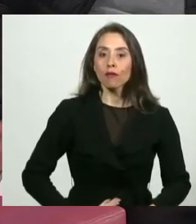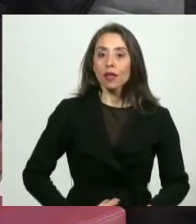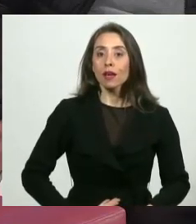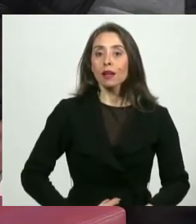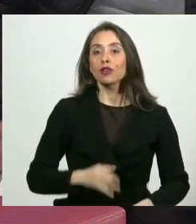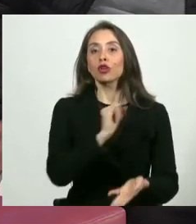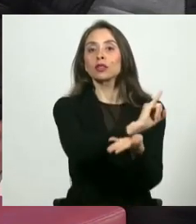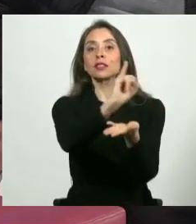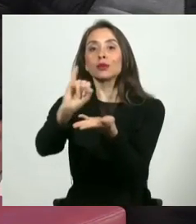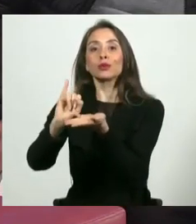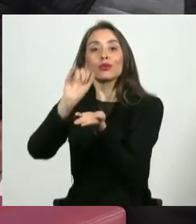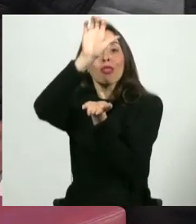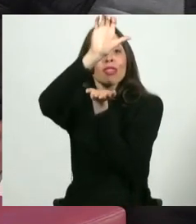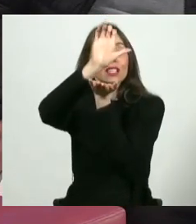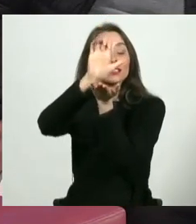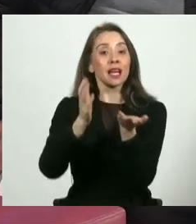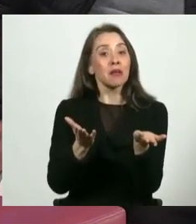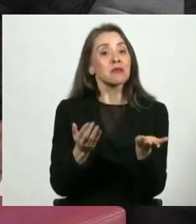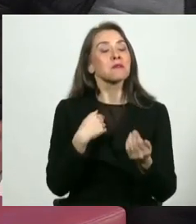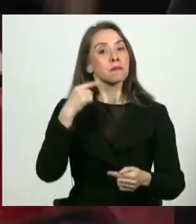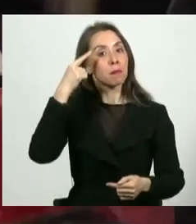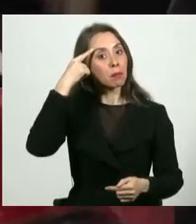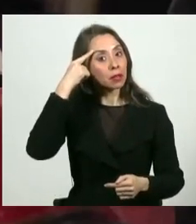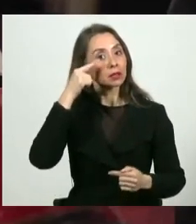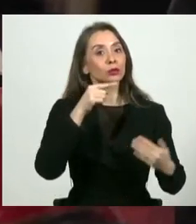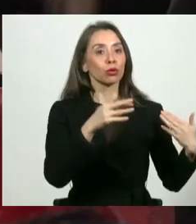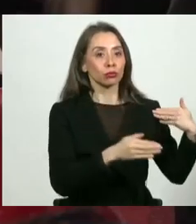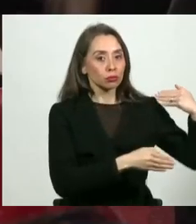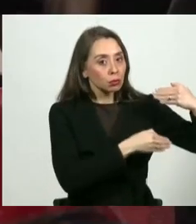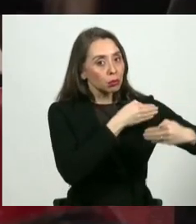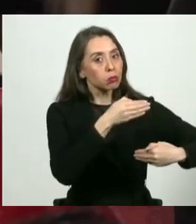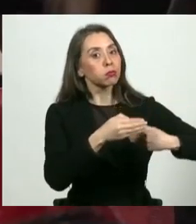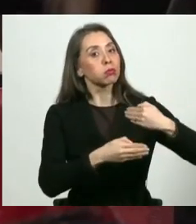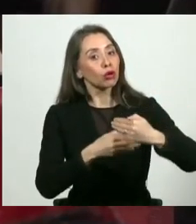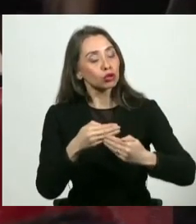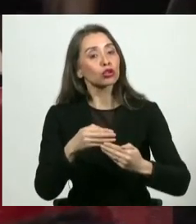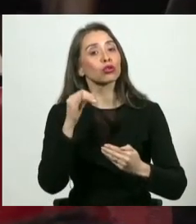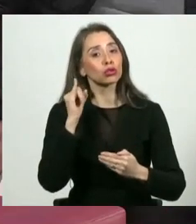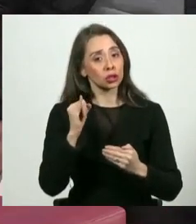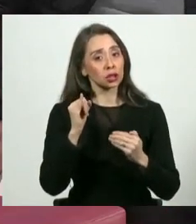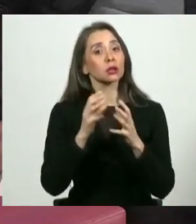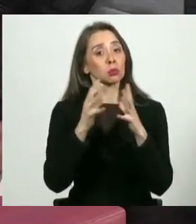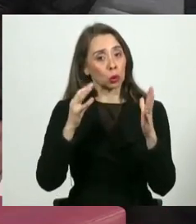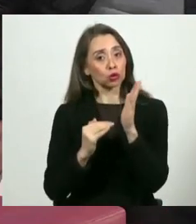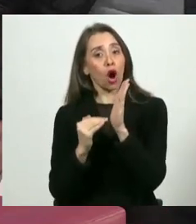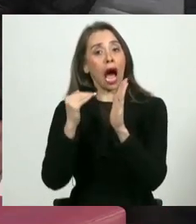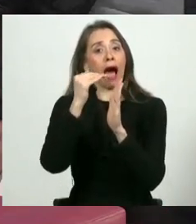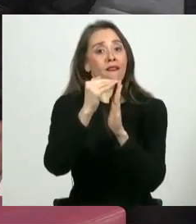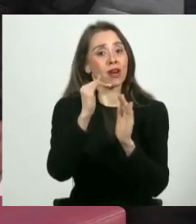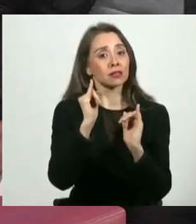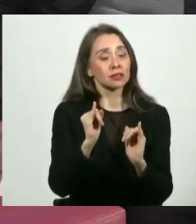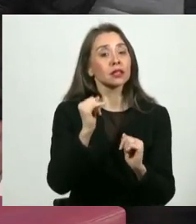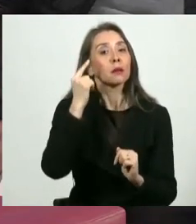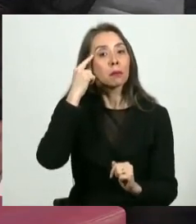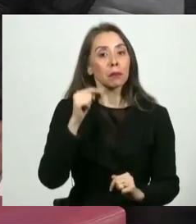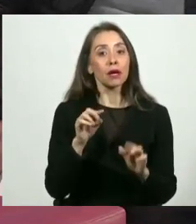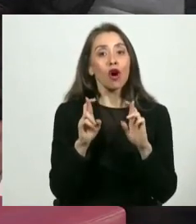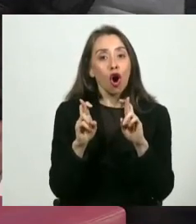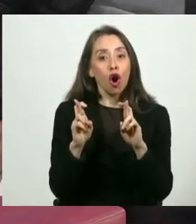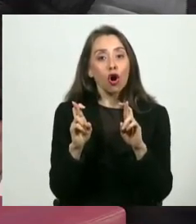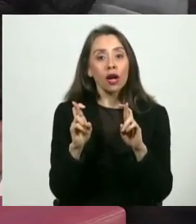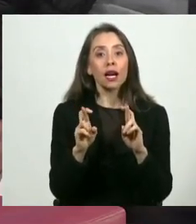general. Por lo tanto, creo que hay un proceso, hemos avanzado significativamente, pero creo que hoy día, con